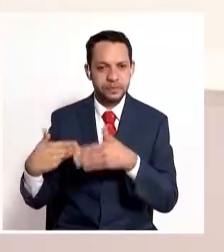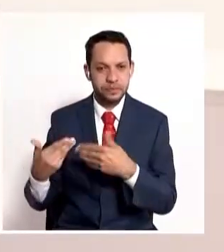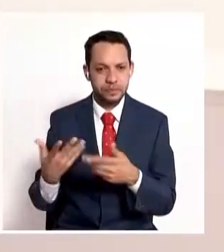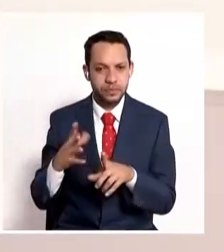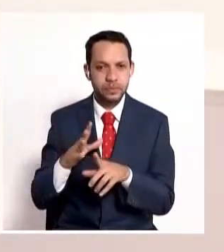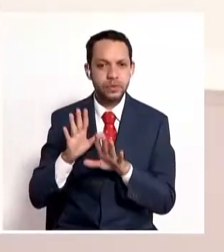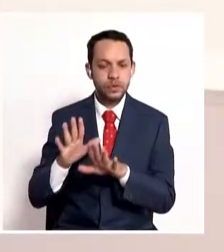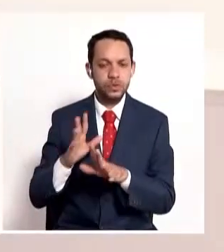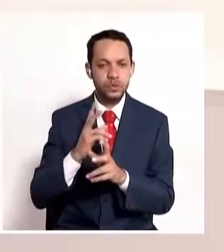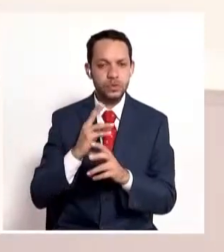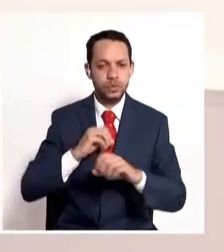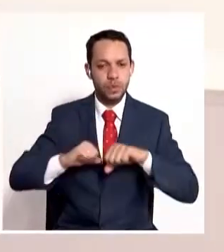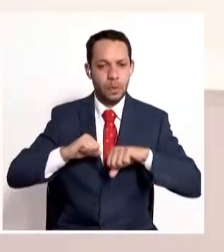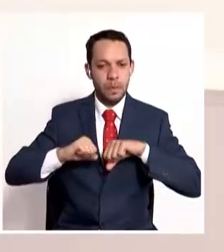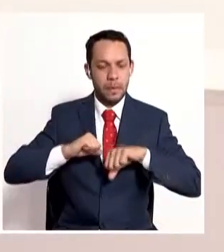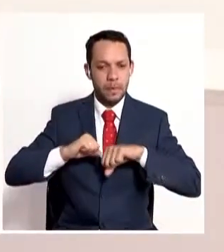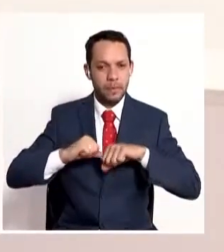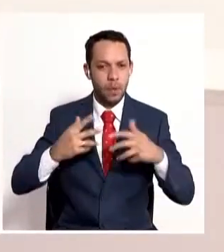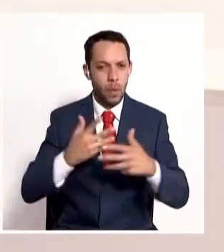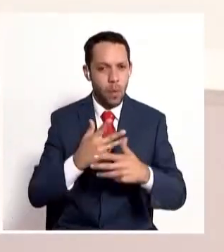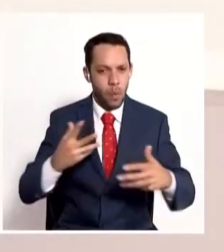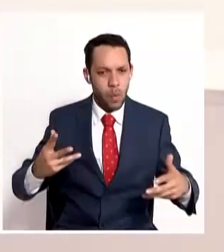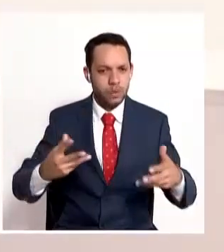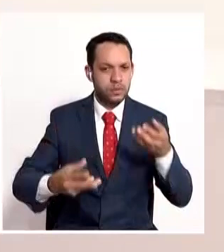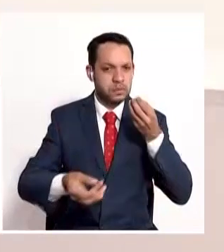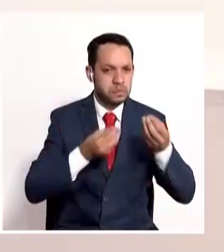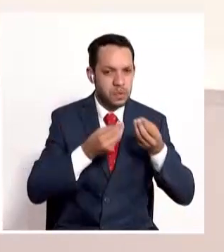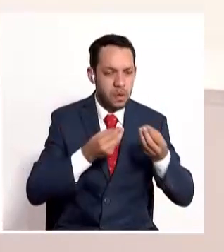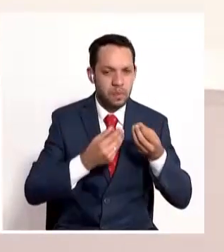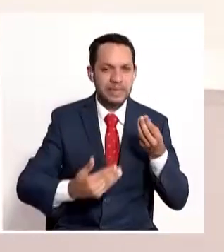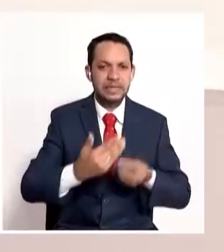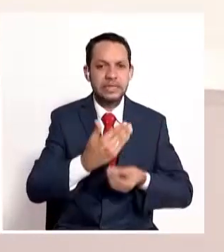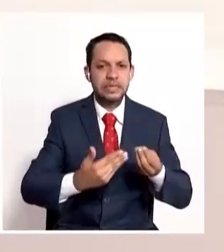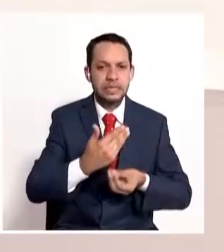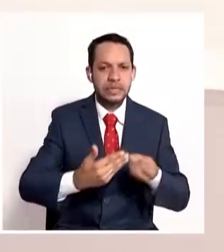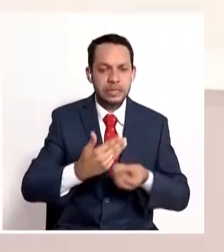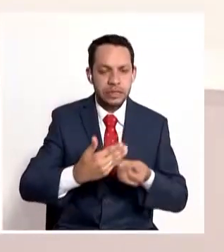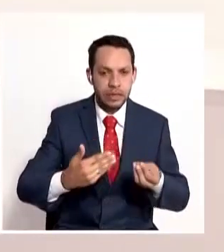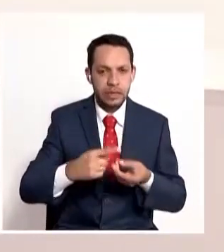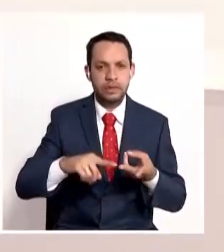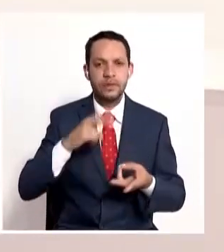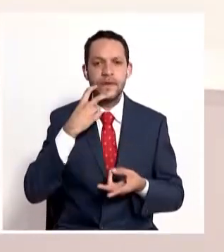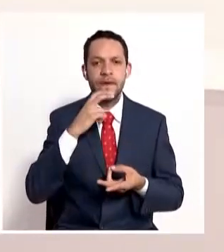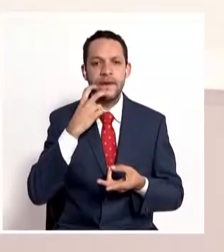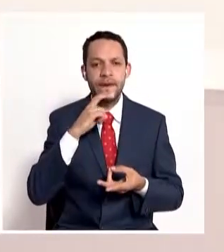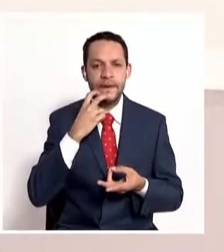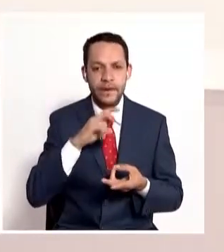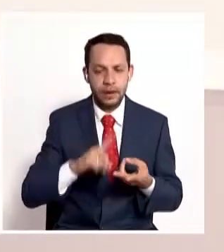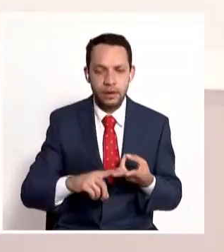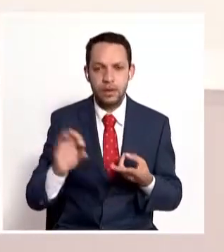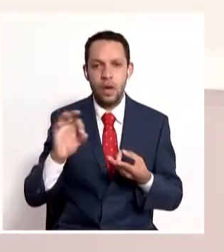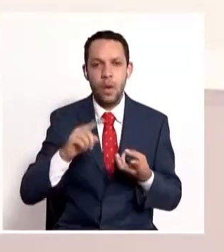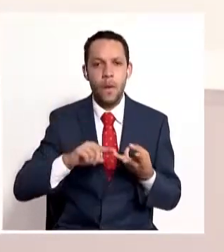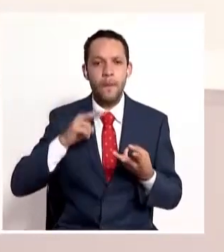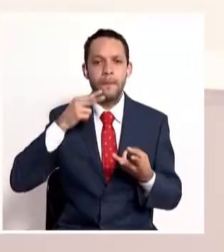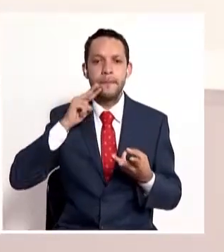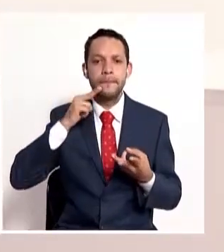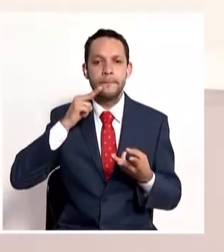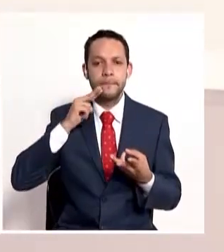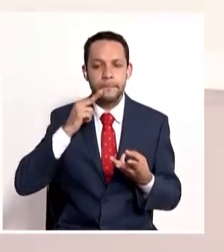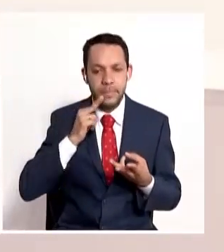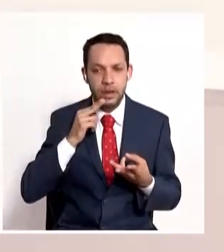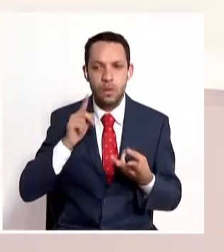de varios alimentos que esos carnés vinos y algunos algunas